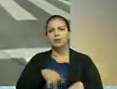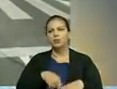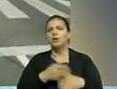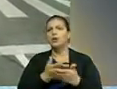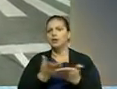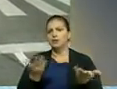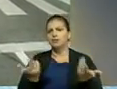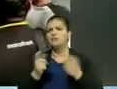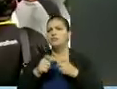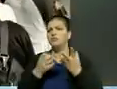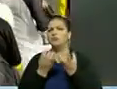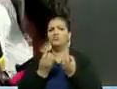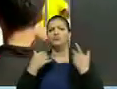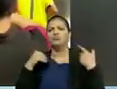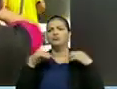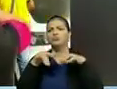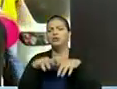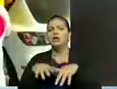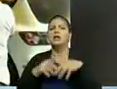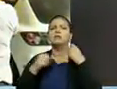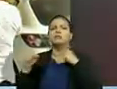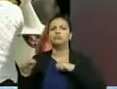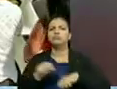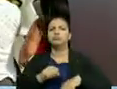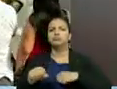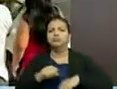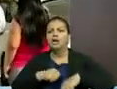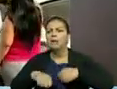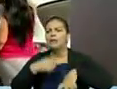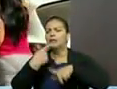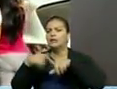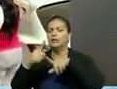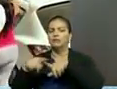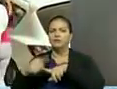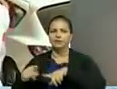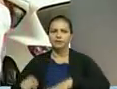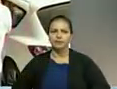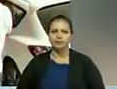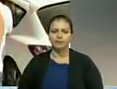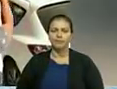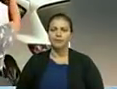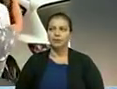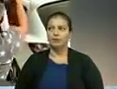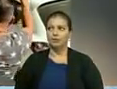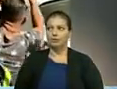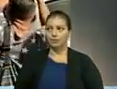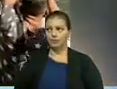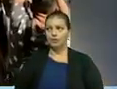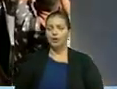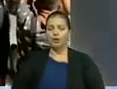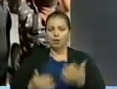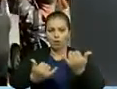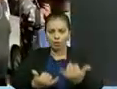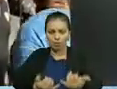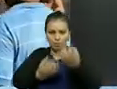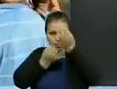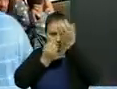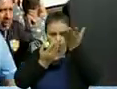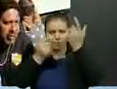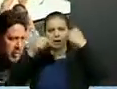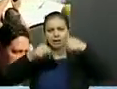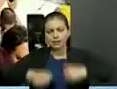quienes ya salen a esa hora de la mañana y están viendo en sus casas el informativo, la noticia, pueden pasar por la